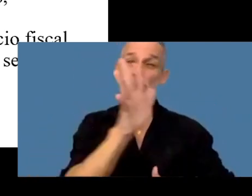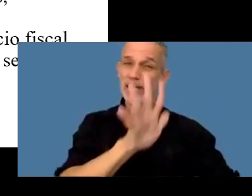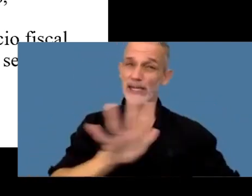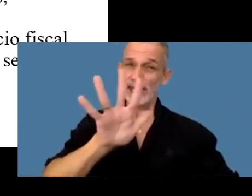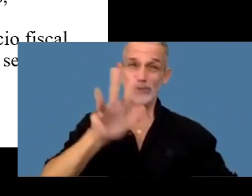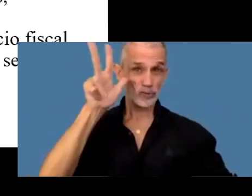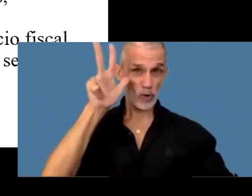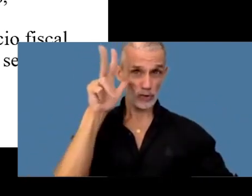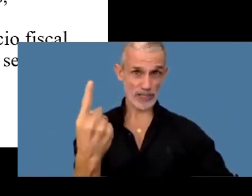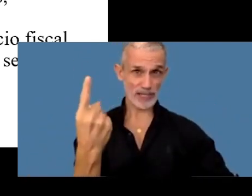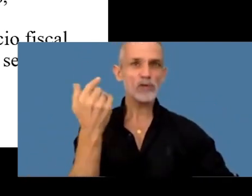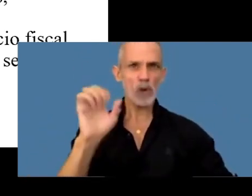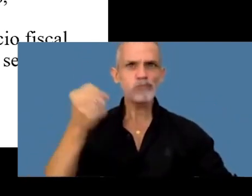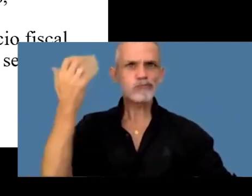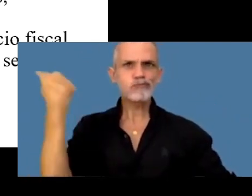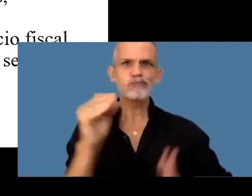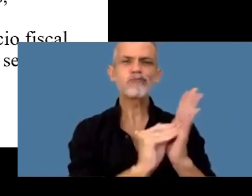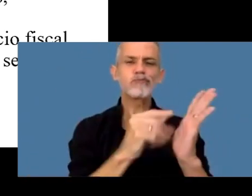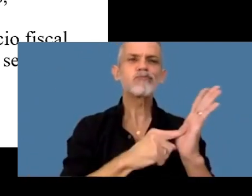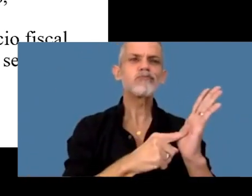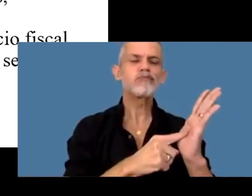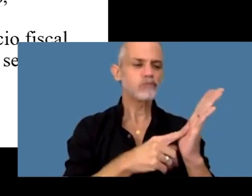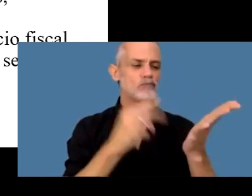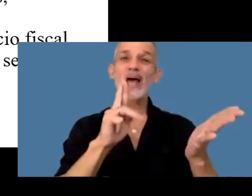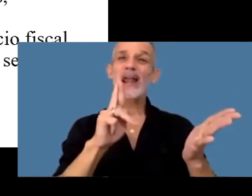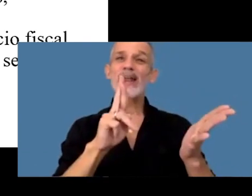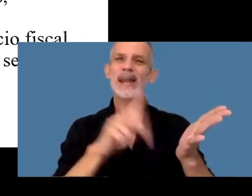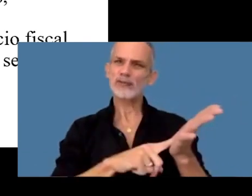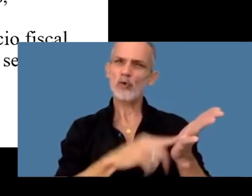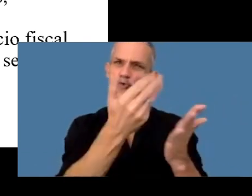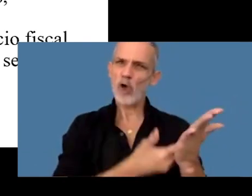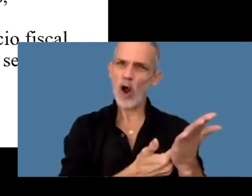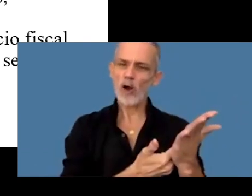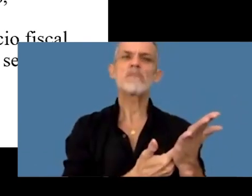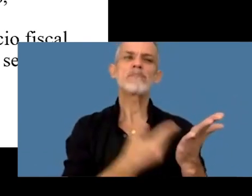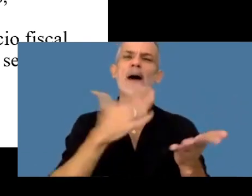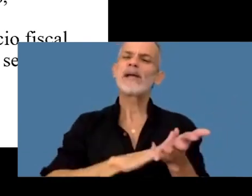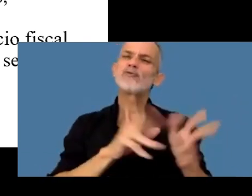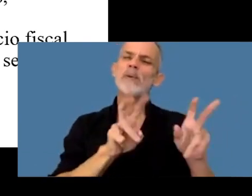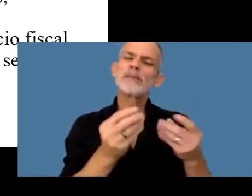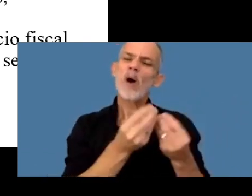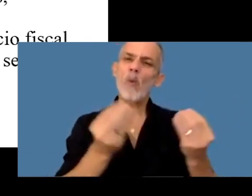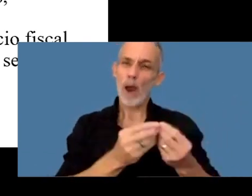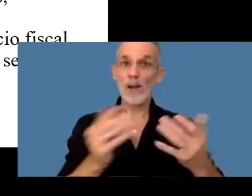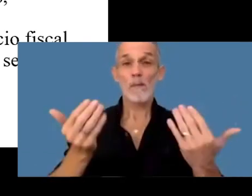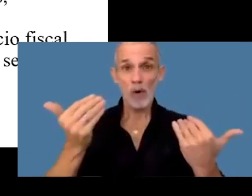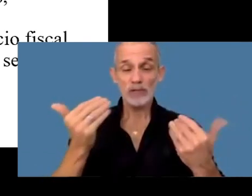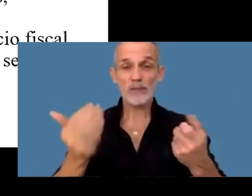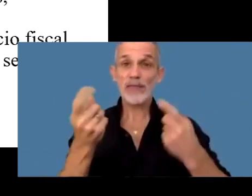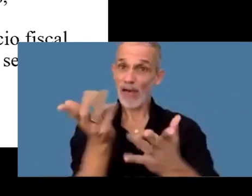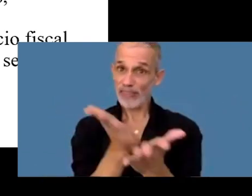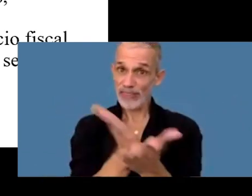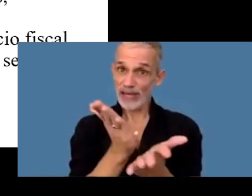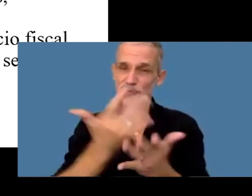4581, esa resolución se refiere a la posibilidad y derecho que tiene